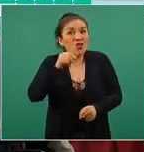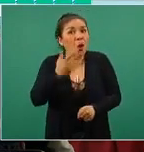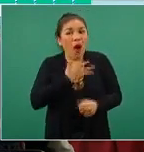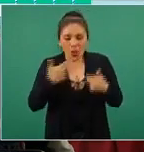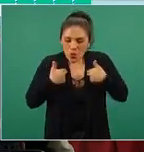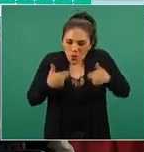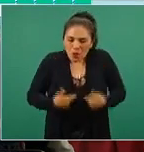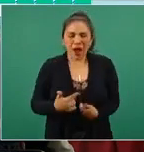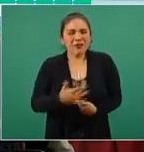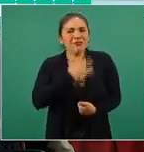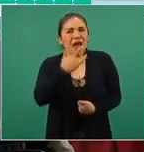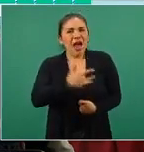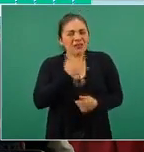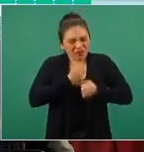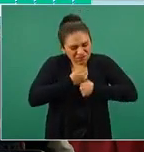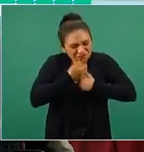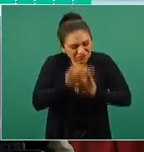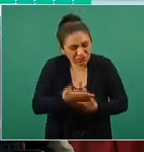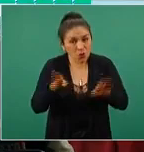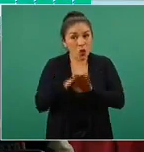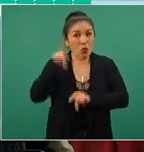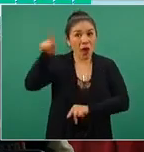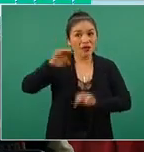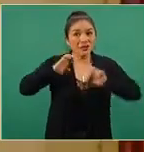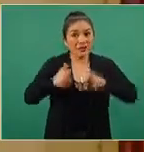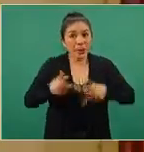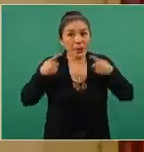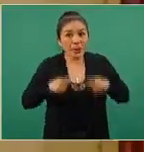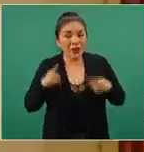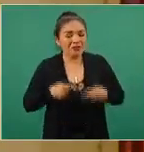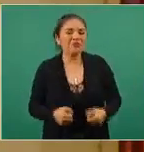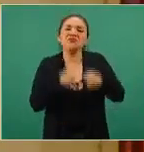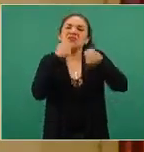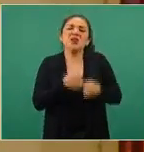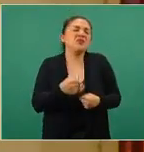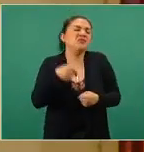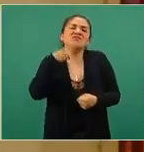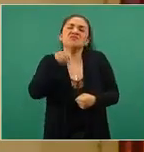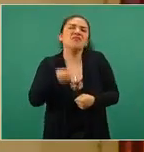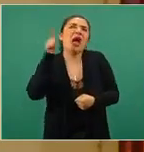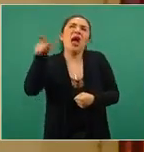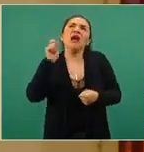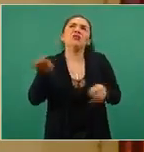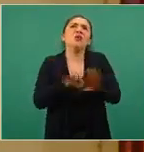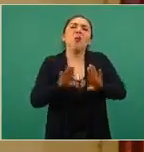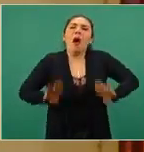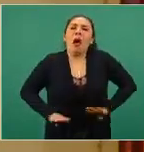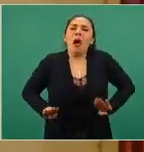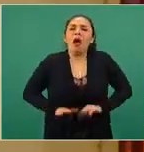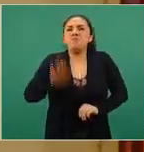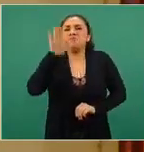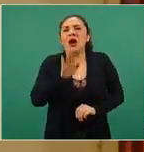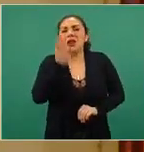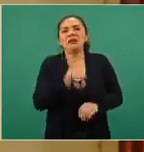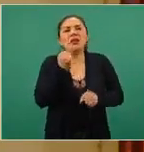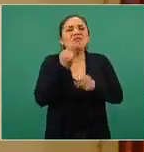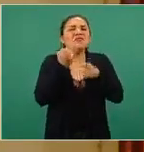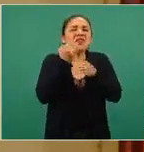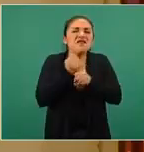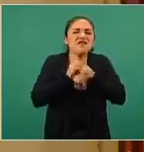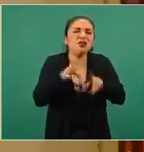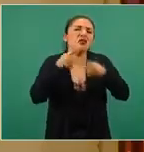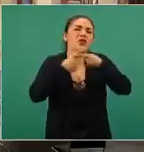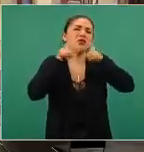la calidez que con lo que le han hecho los chiapanecos, seguramente no estuviéramos en los datos que les